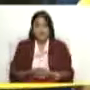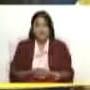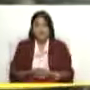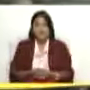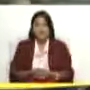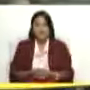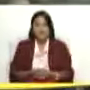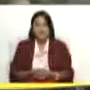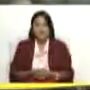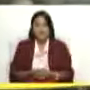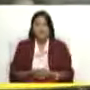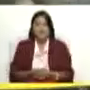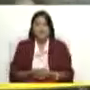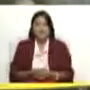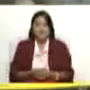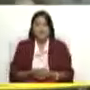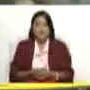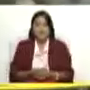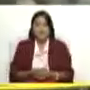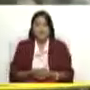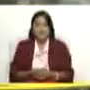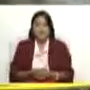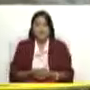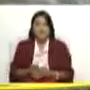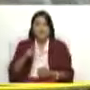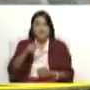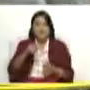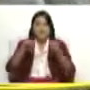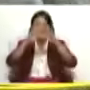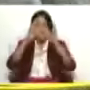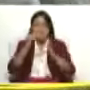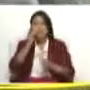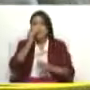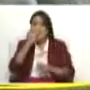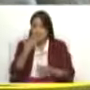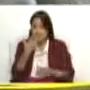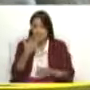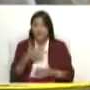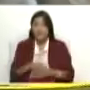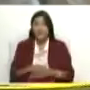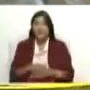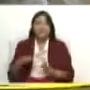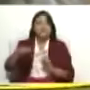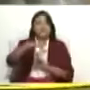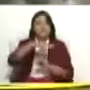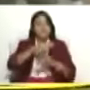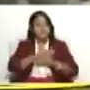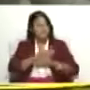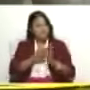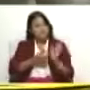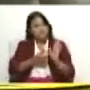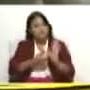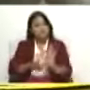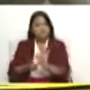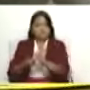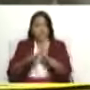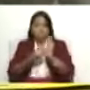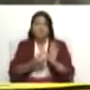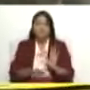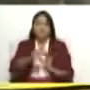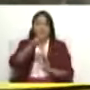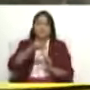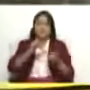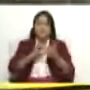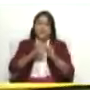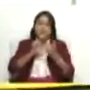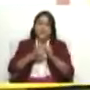en el salón sol del Perú en este gran recibimiento que se le ha hecho a